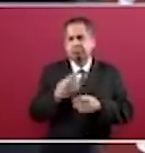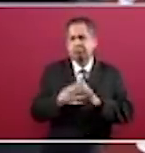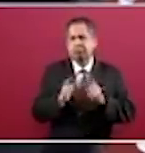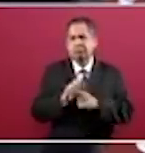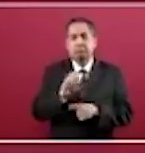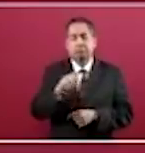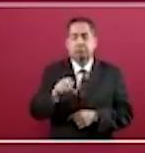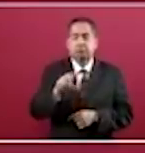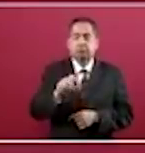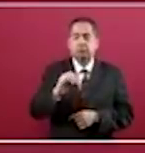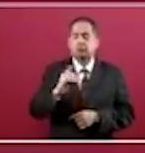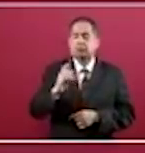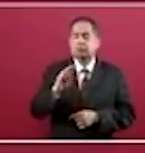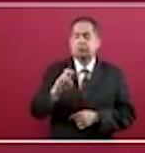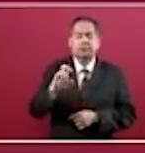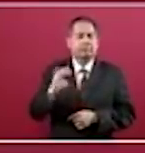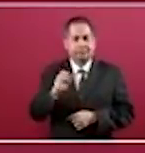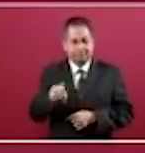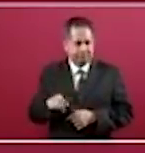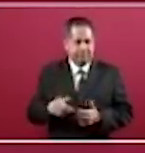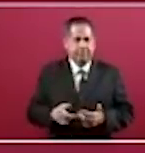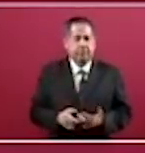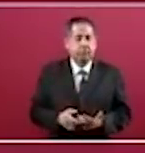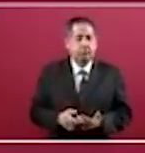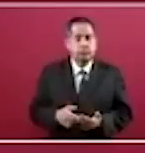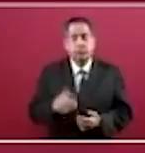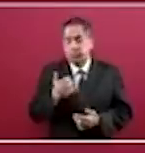lo de Odebrecht, y